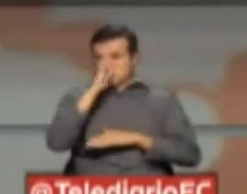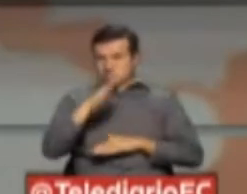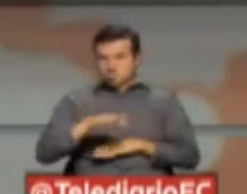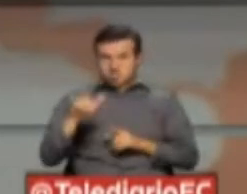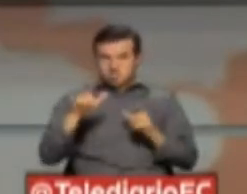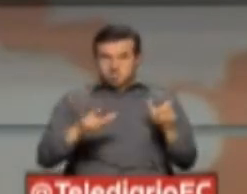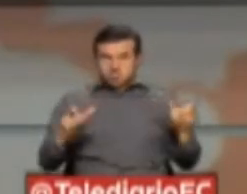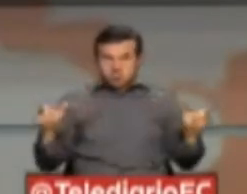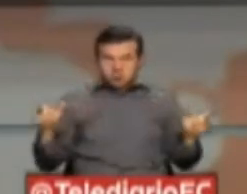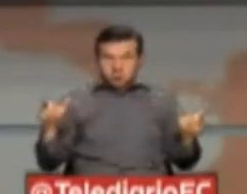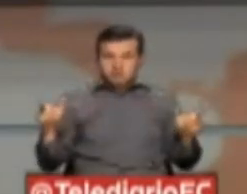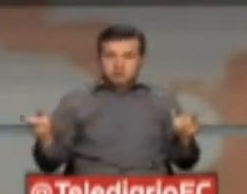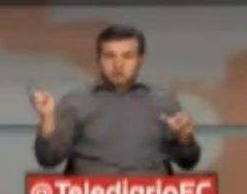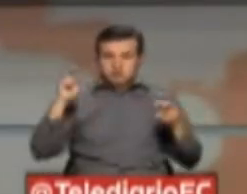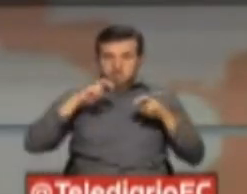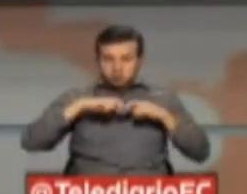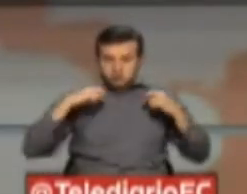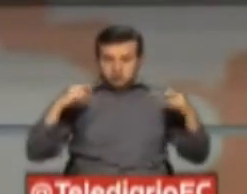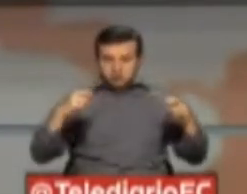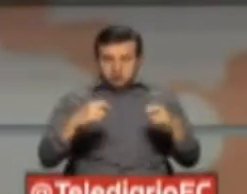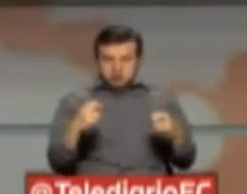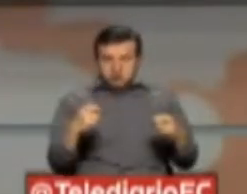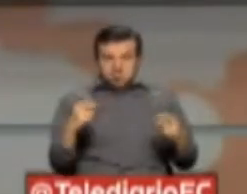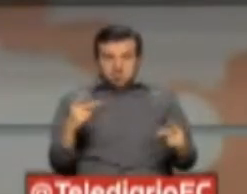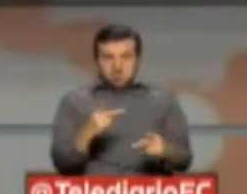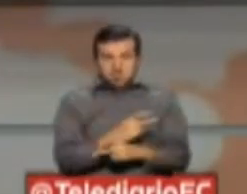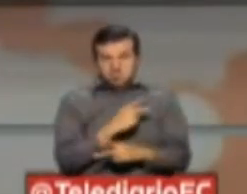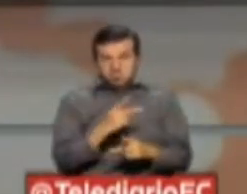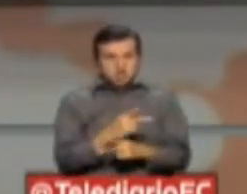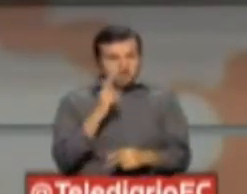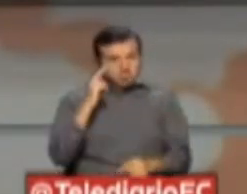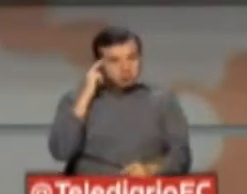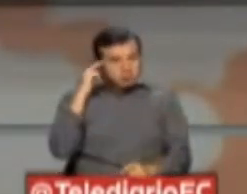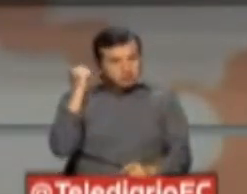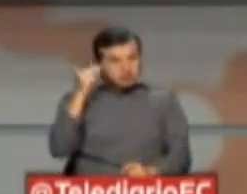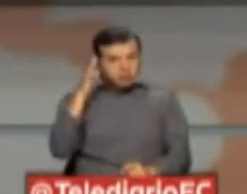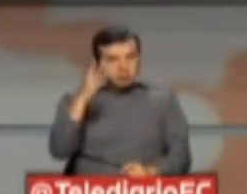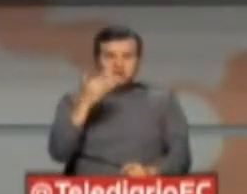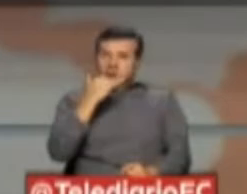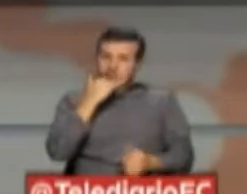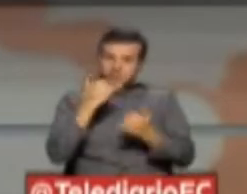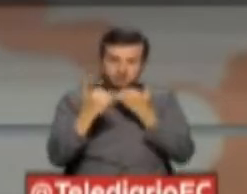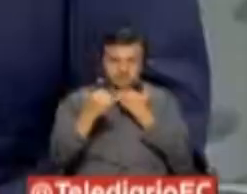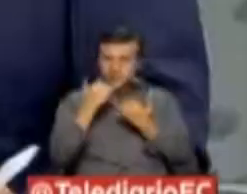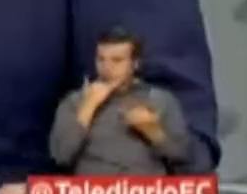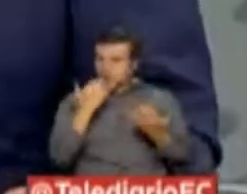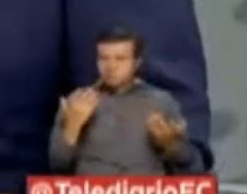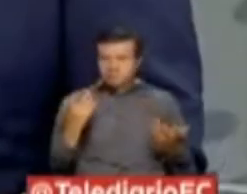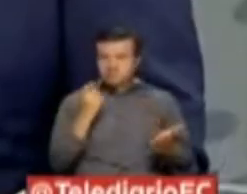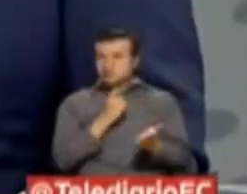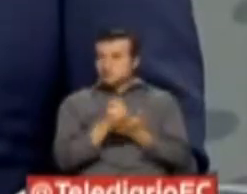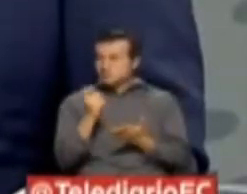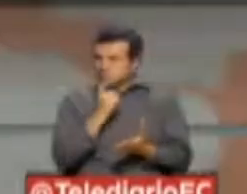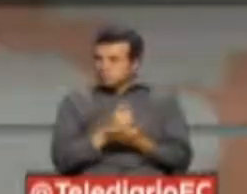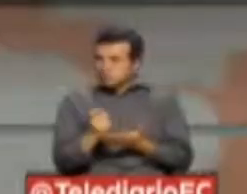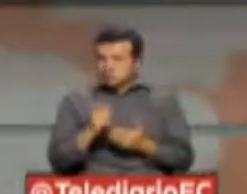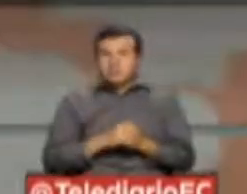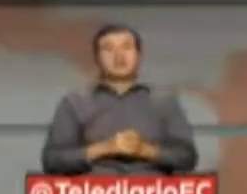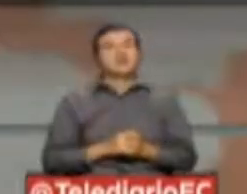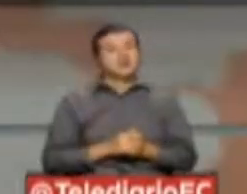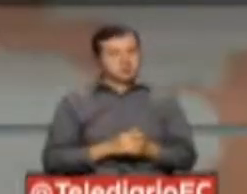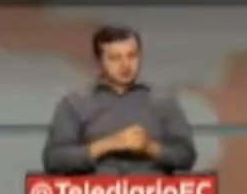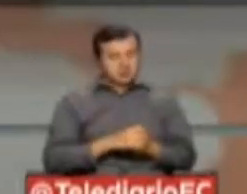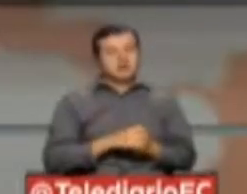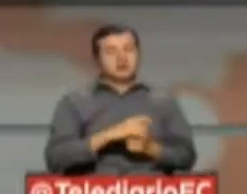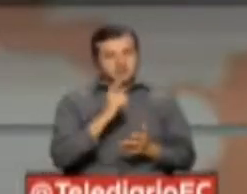las personas vayan en el cajón de una camioneta asesinos en contra de toda lógica y en contra de todo agresiones en esa nivel existen presiones